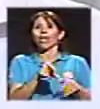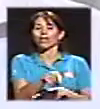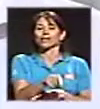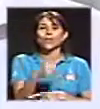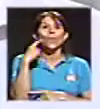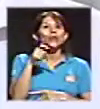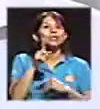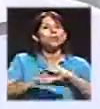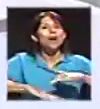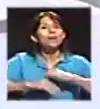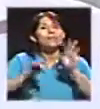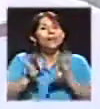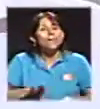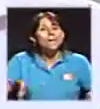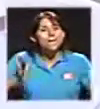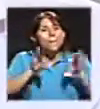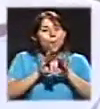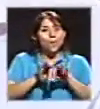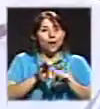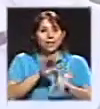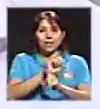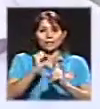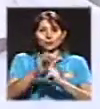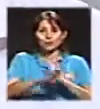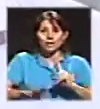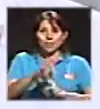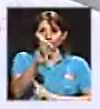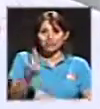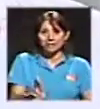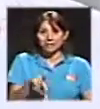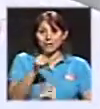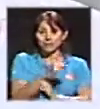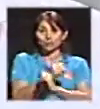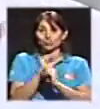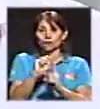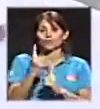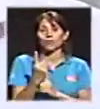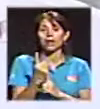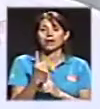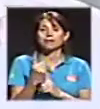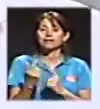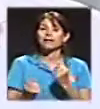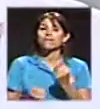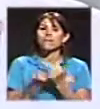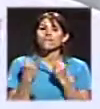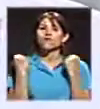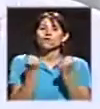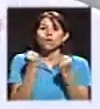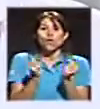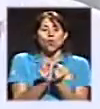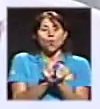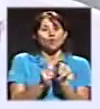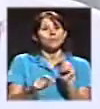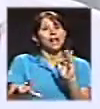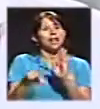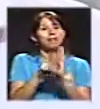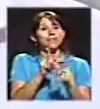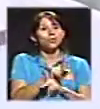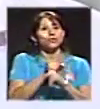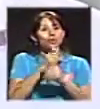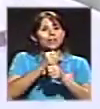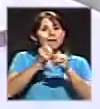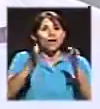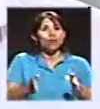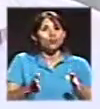social costarricense, y que de hecho se reforzó esa seguridad social con la aprobación de la Ley de Protección al Trabajador, cuando se crean los